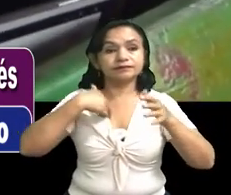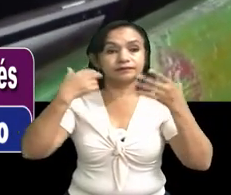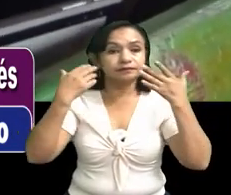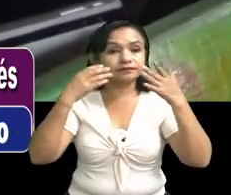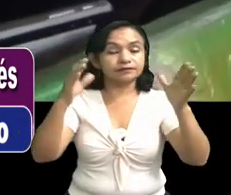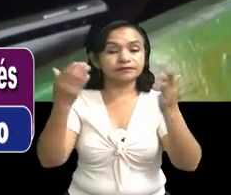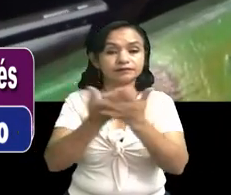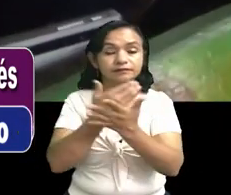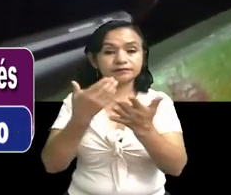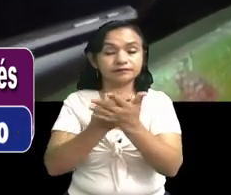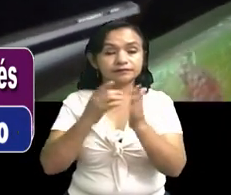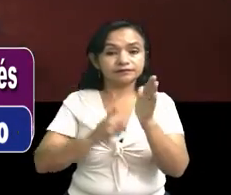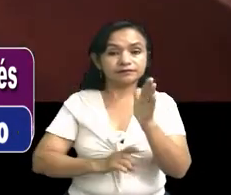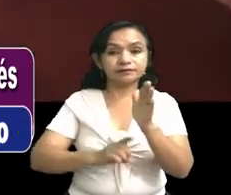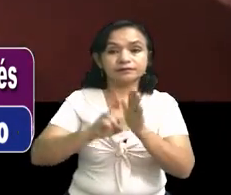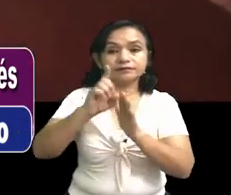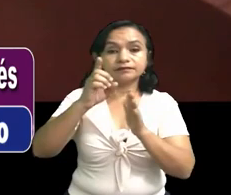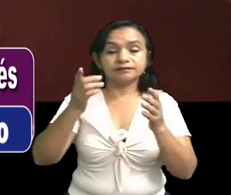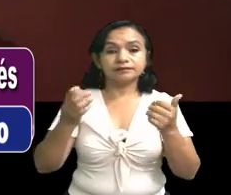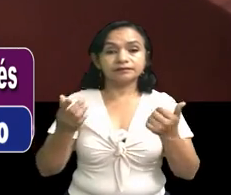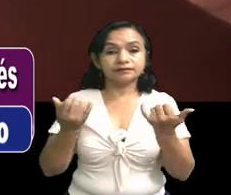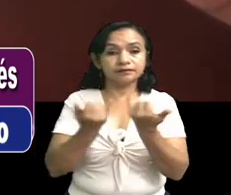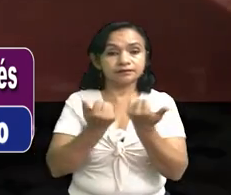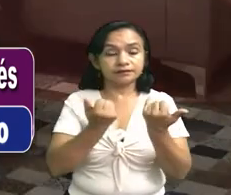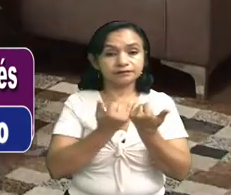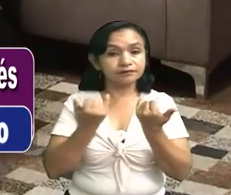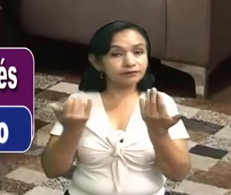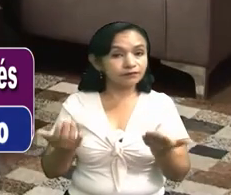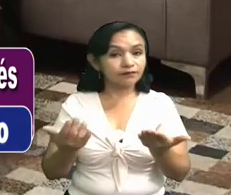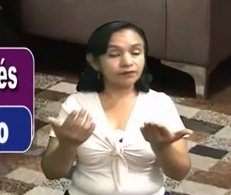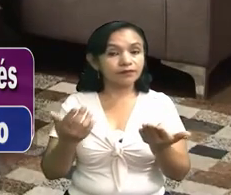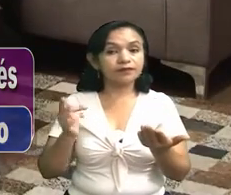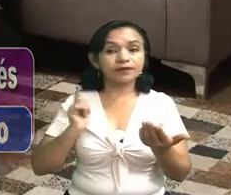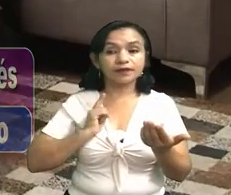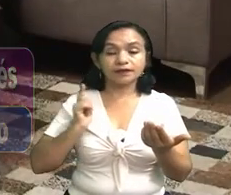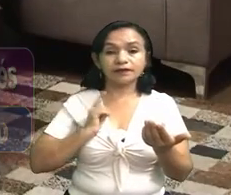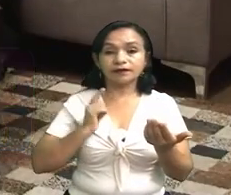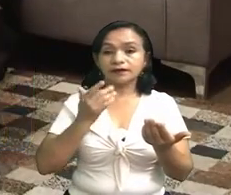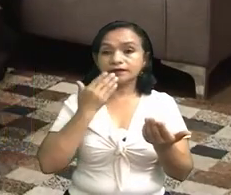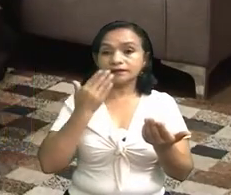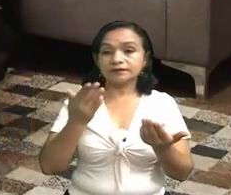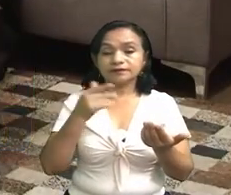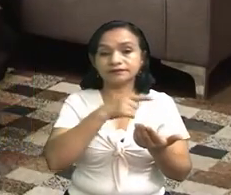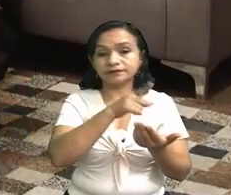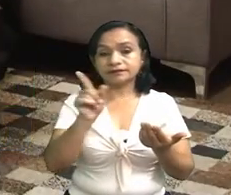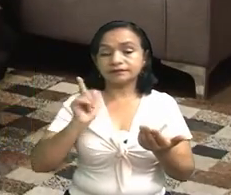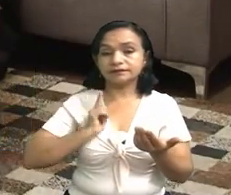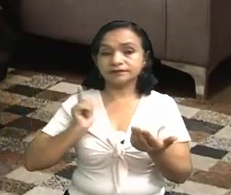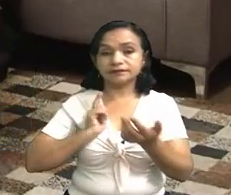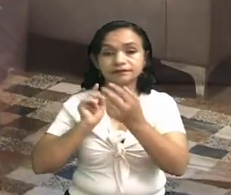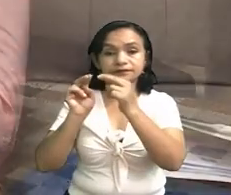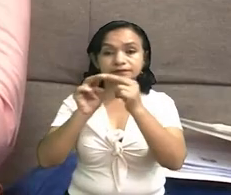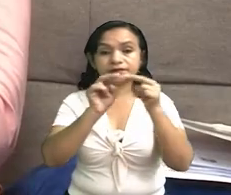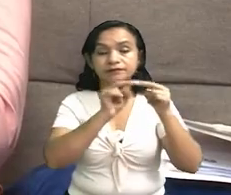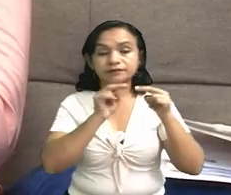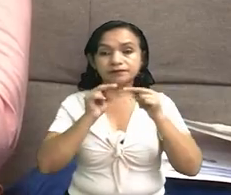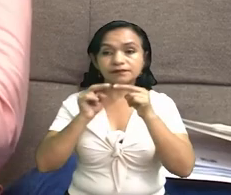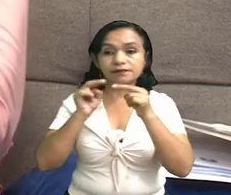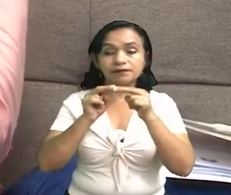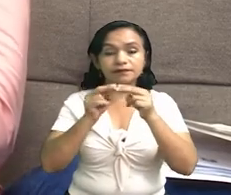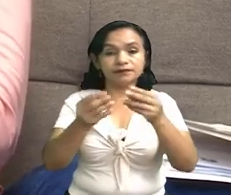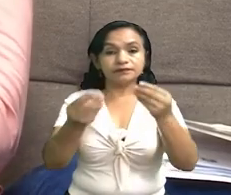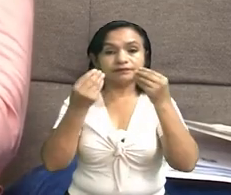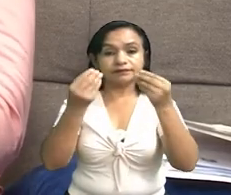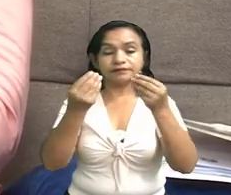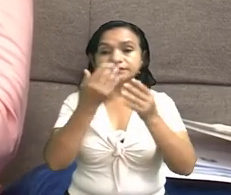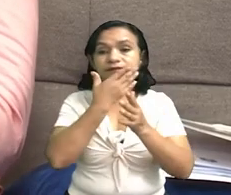para desarrollar tecnología, ¿no? Tecnología, y eso tiene también la oportunidad de que ellos se pongan en contacto con una cantidad